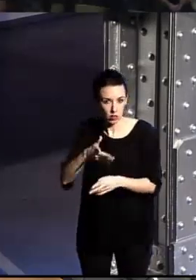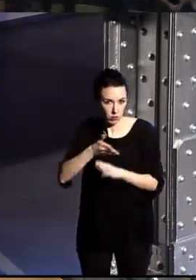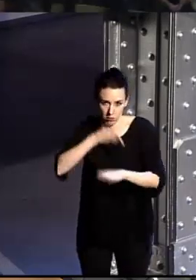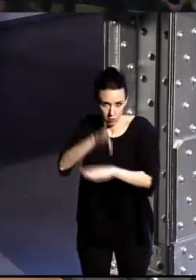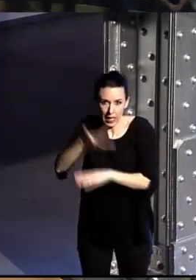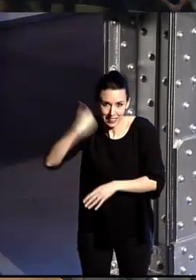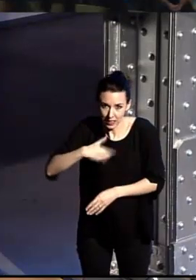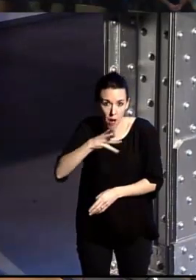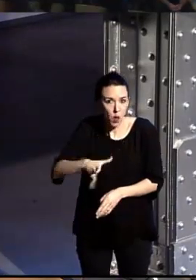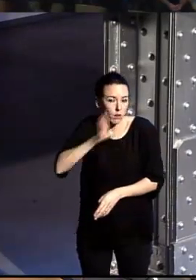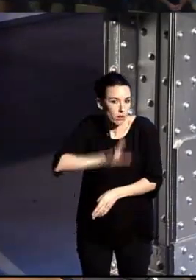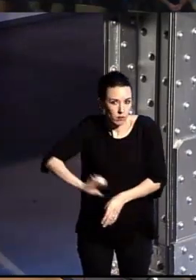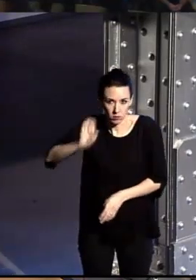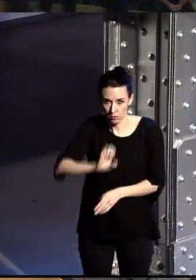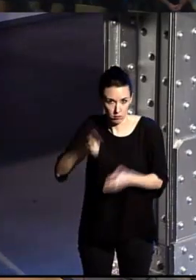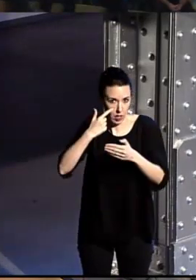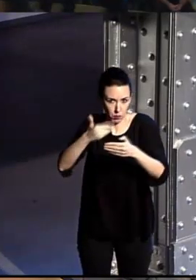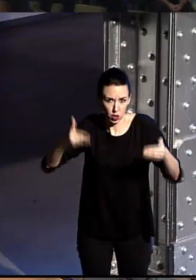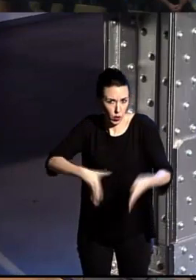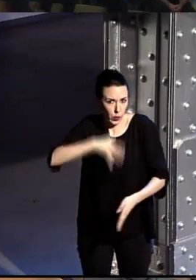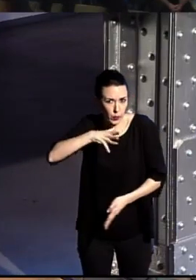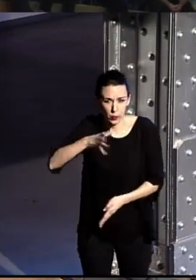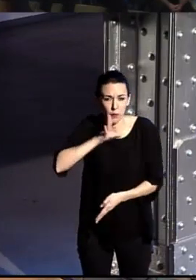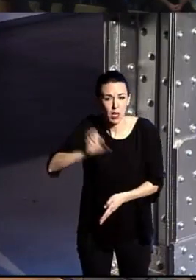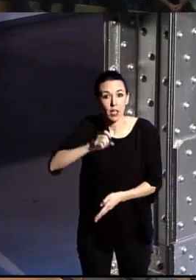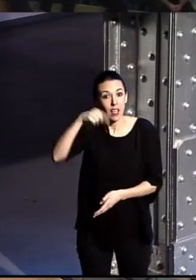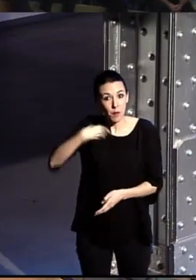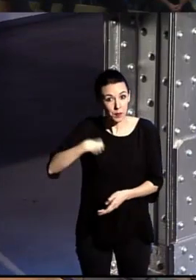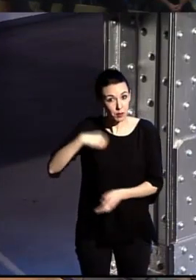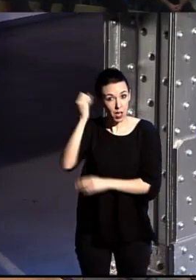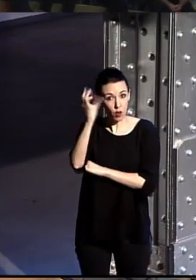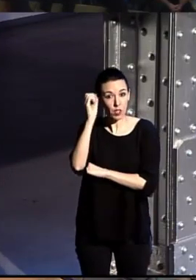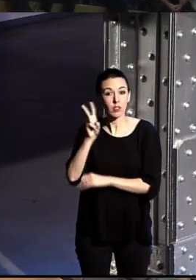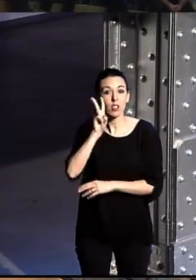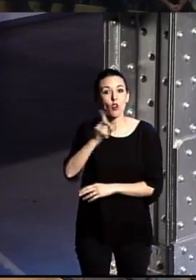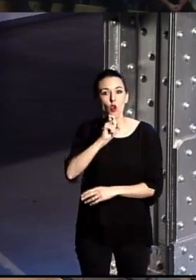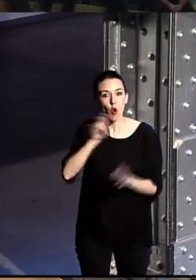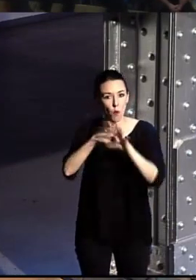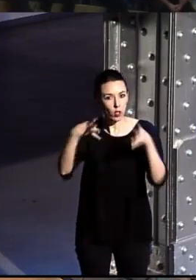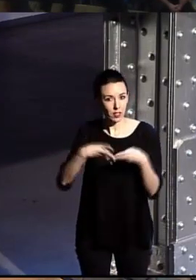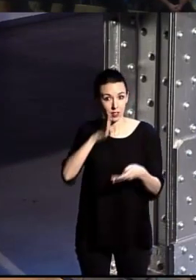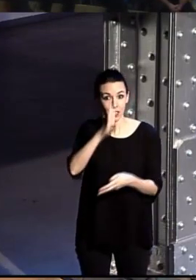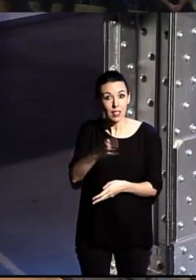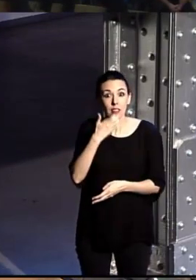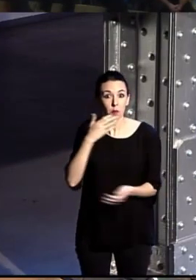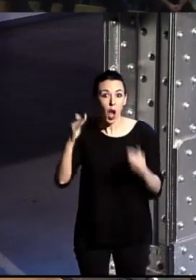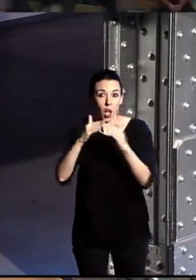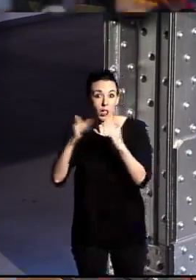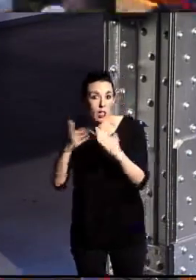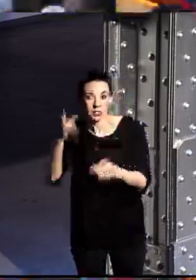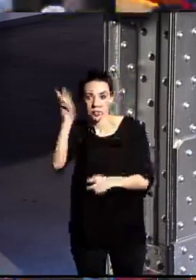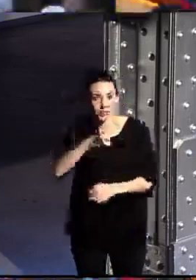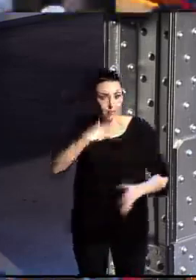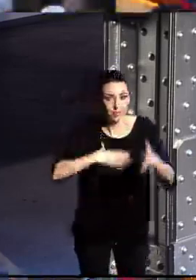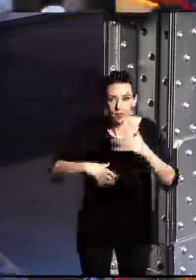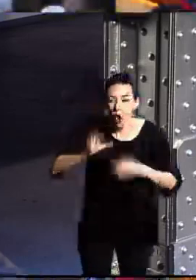absolutamente magnífica. Y también quería recordarles que esta misma charla se está viendo por streaming. Así que si alguien se ha quedado en casa y no ha podido